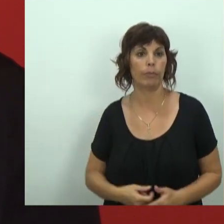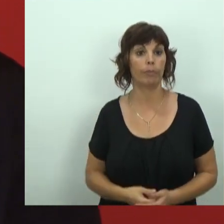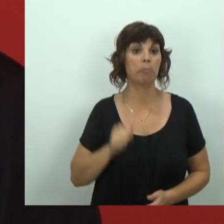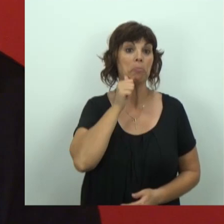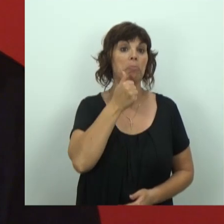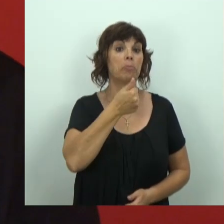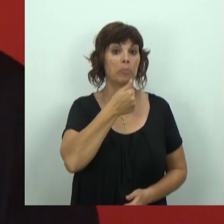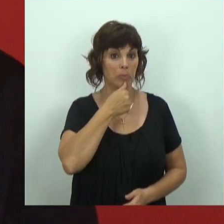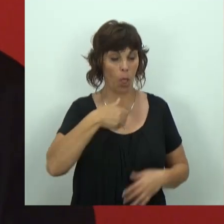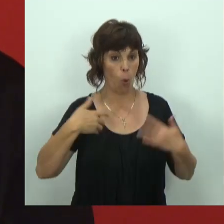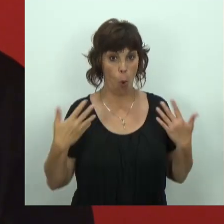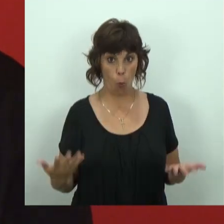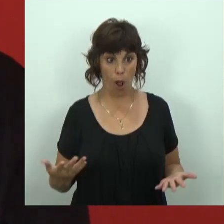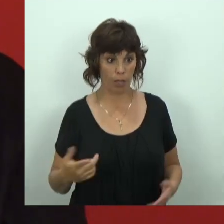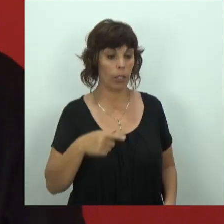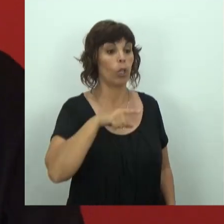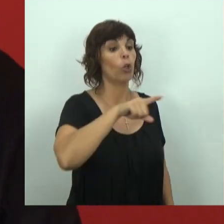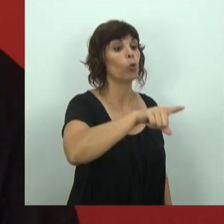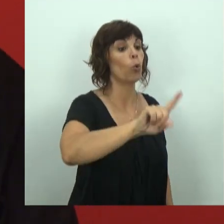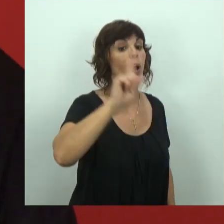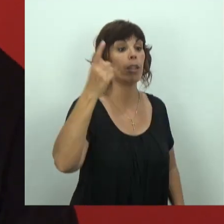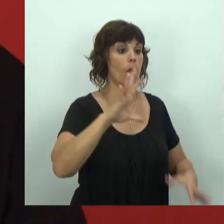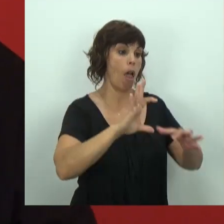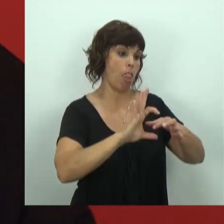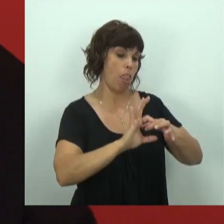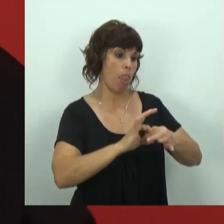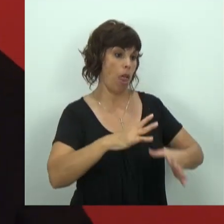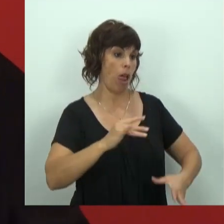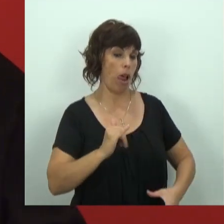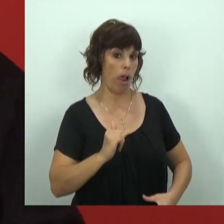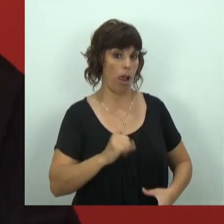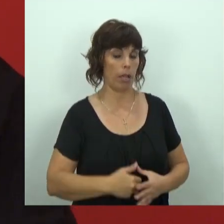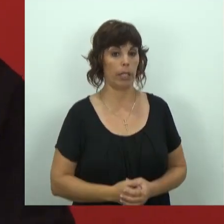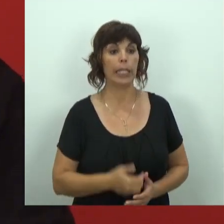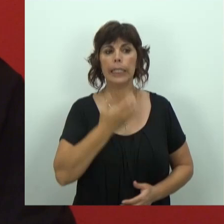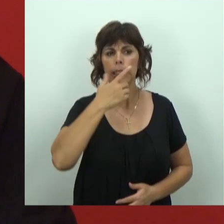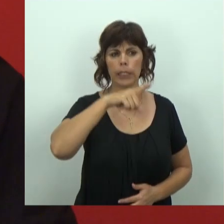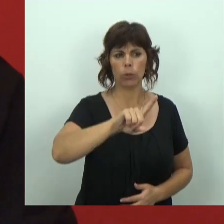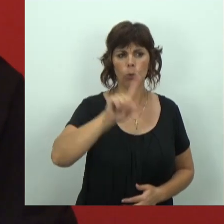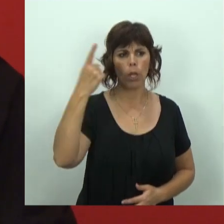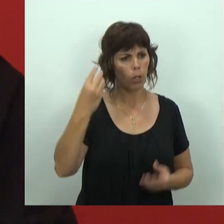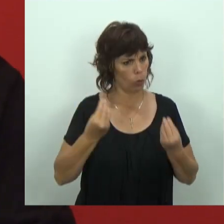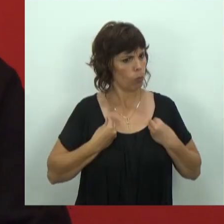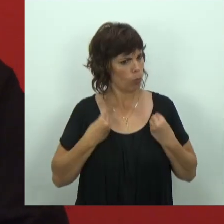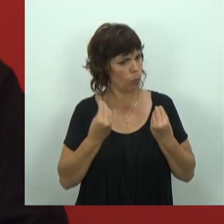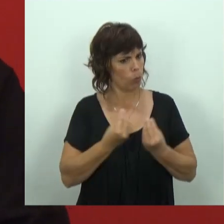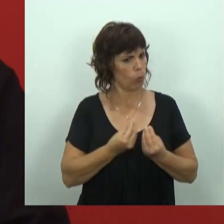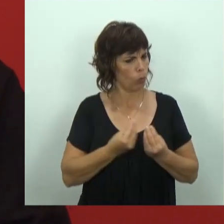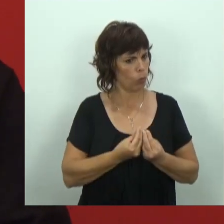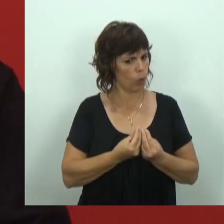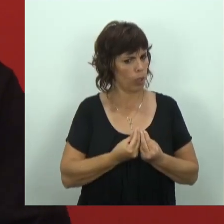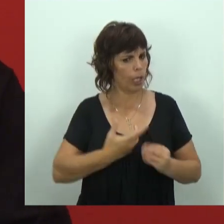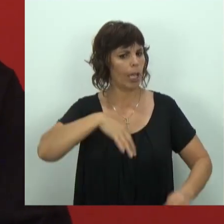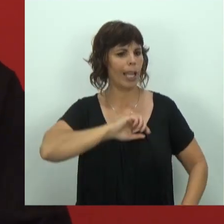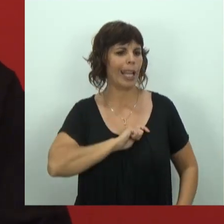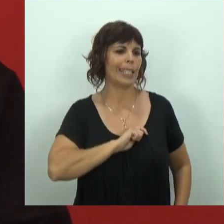secreto? Es tu relación con Él. Porque cuando tú vives con Él, Él te lo deja